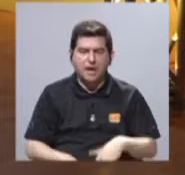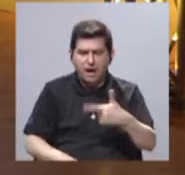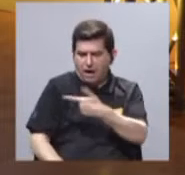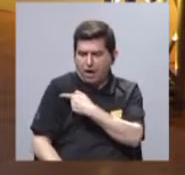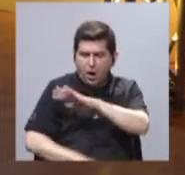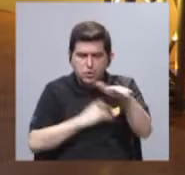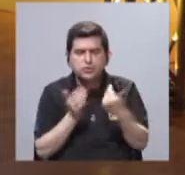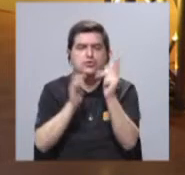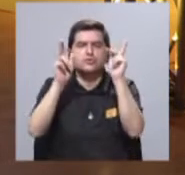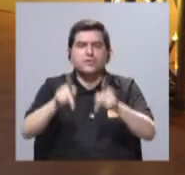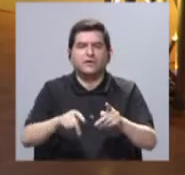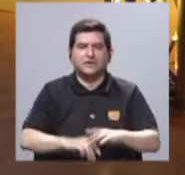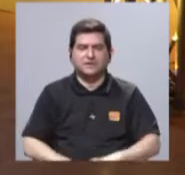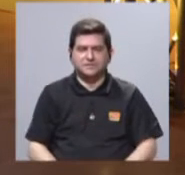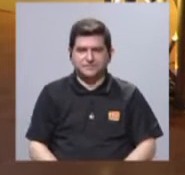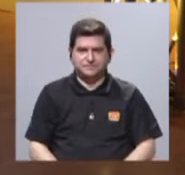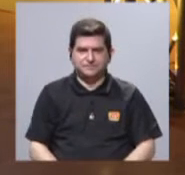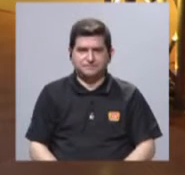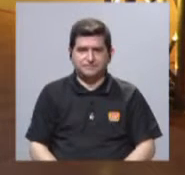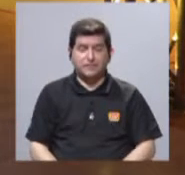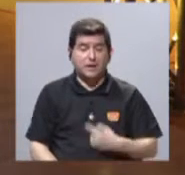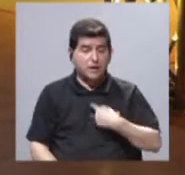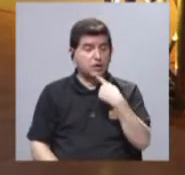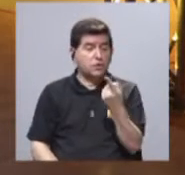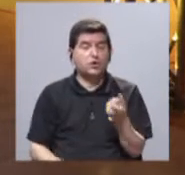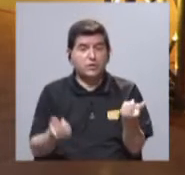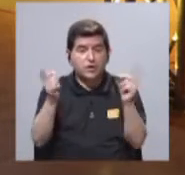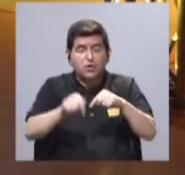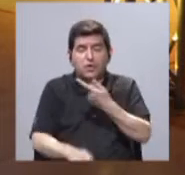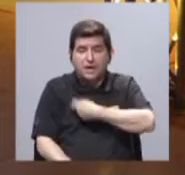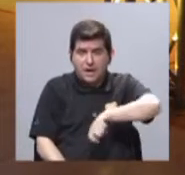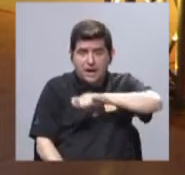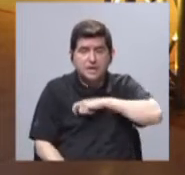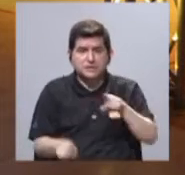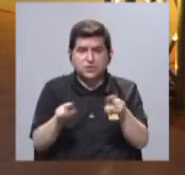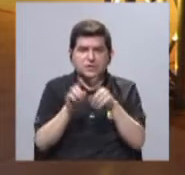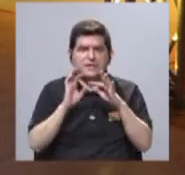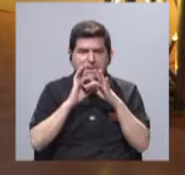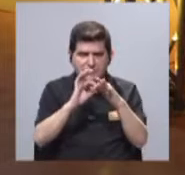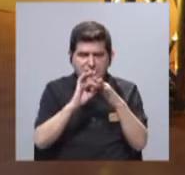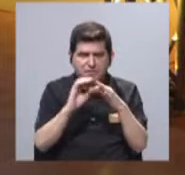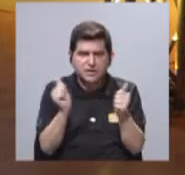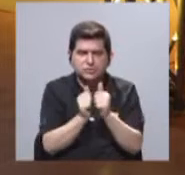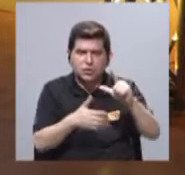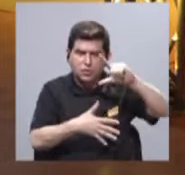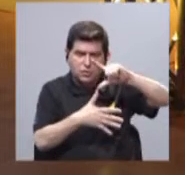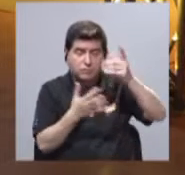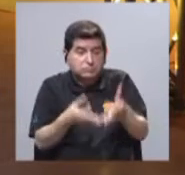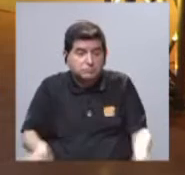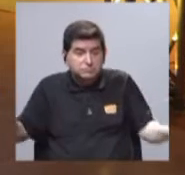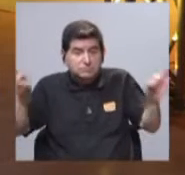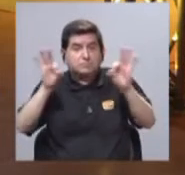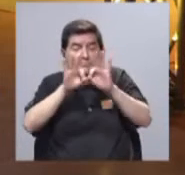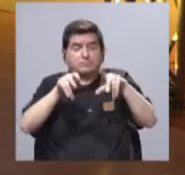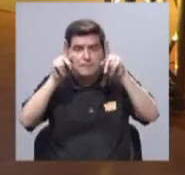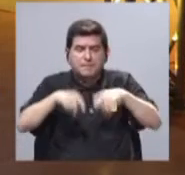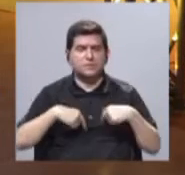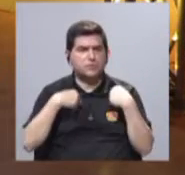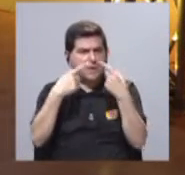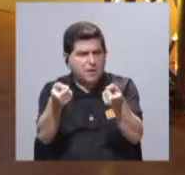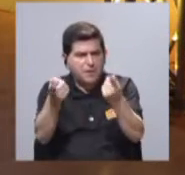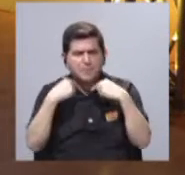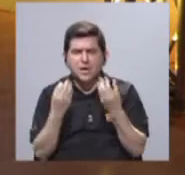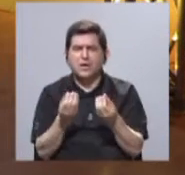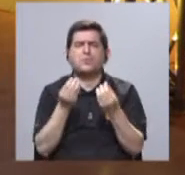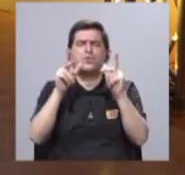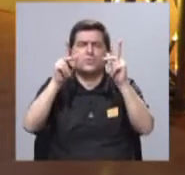que se vacune todo el mundo y lo digo en el caso de españa y antes lo comentaba en las relaciones con latinoamérica son muy importantes la gente va y